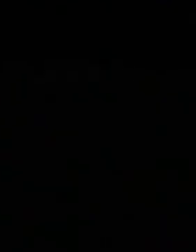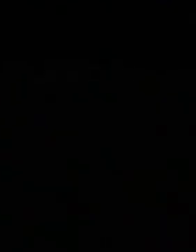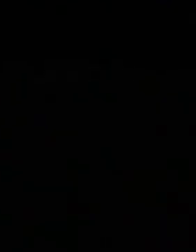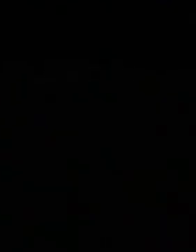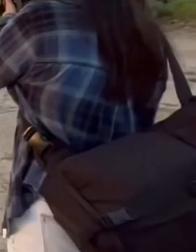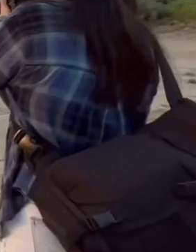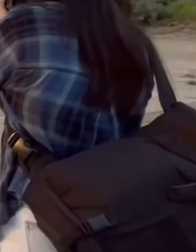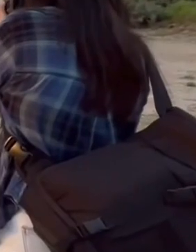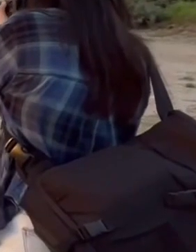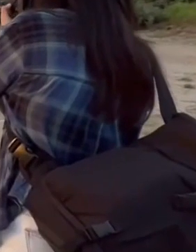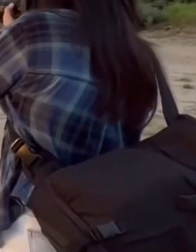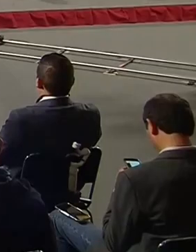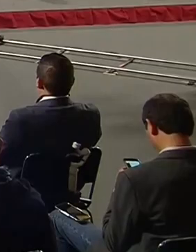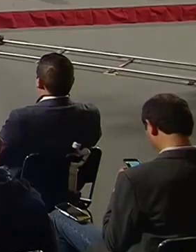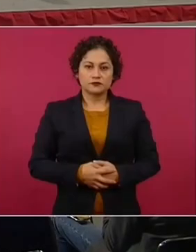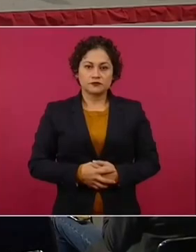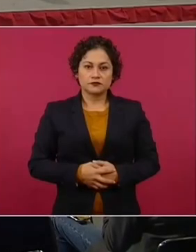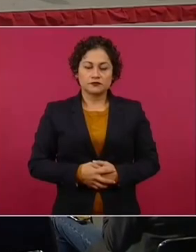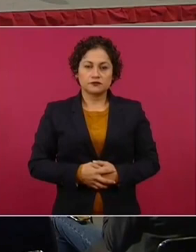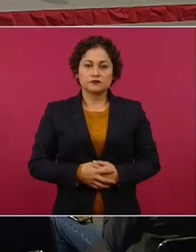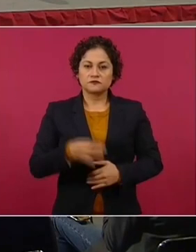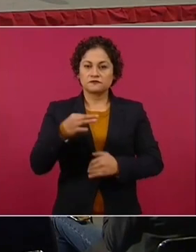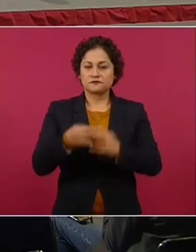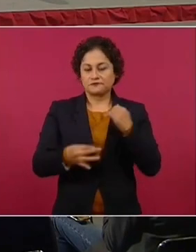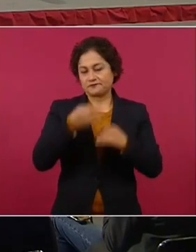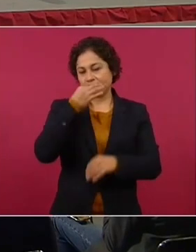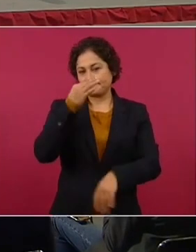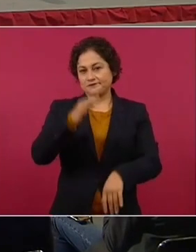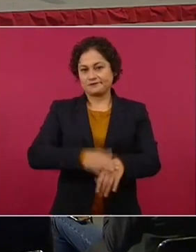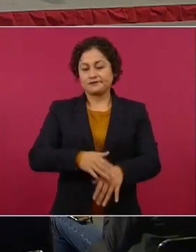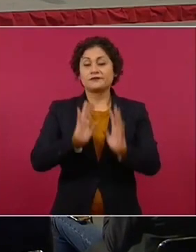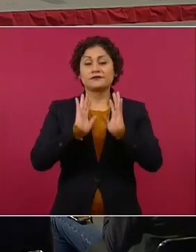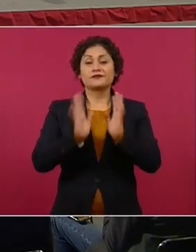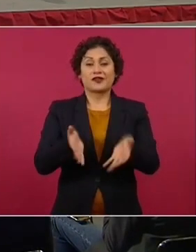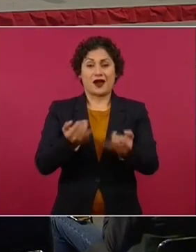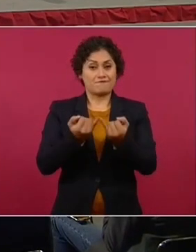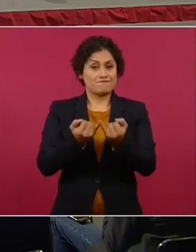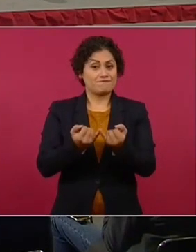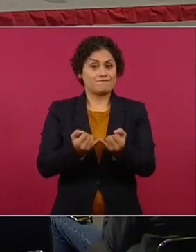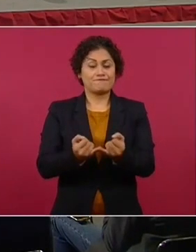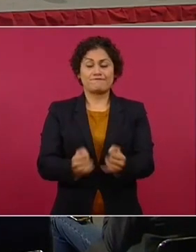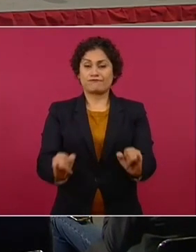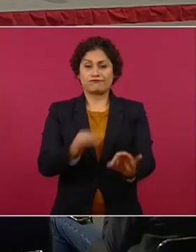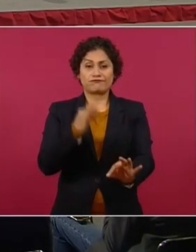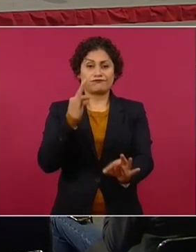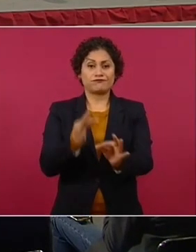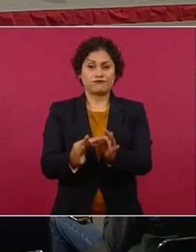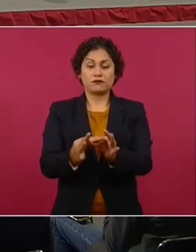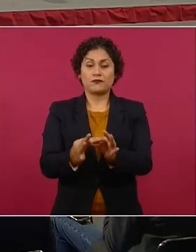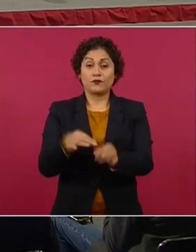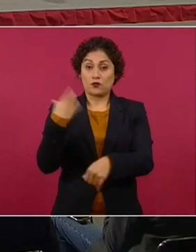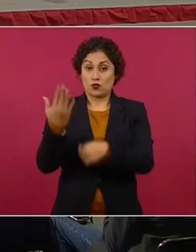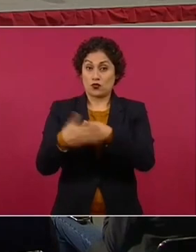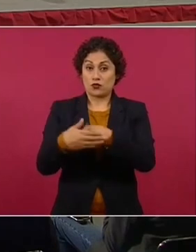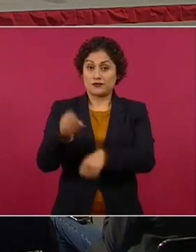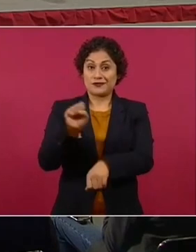confirmó que ya están listos para operar. A partir de, como ya se mencionó, antes de Navidad, de la próxima semana, 21 al 23,